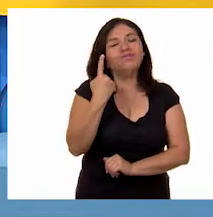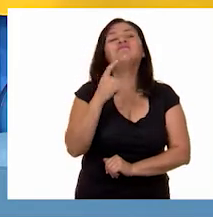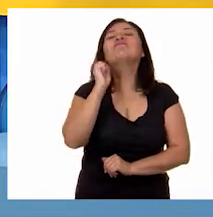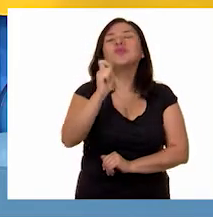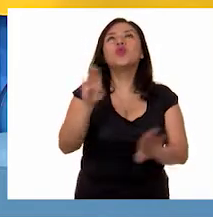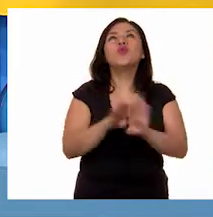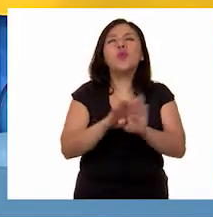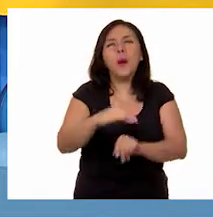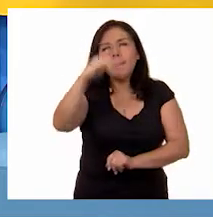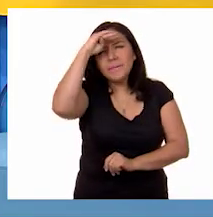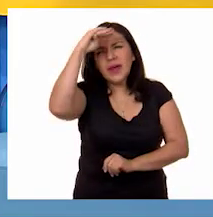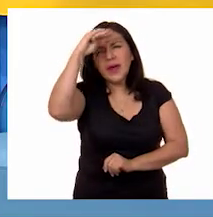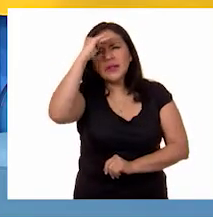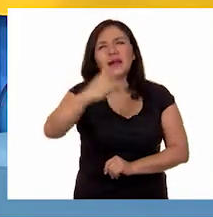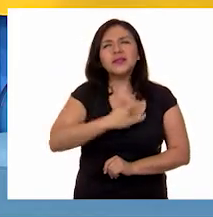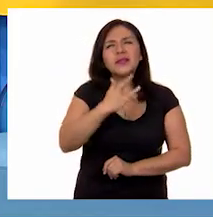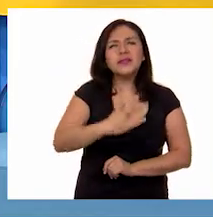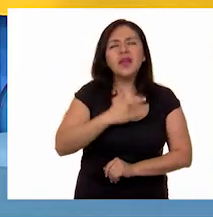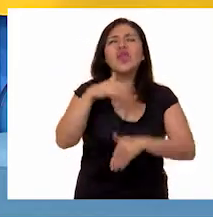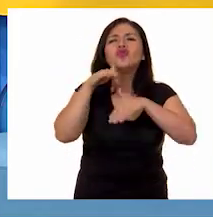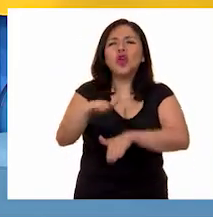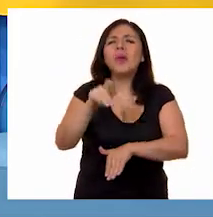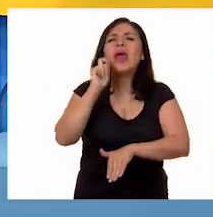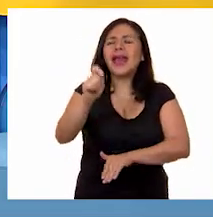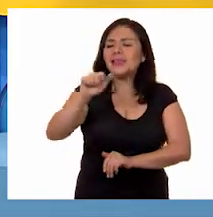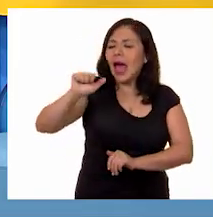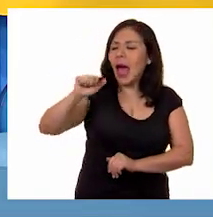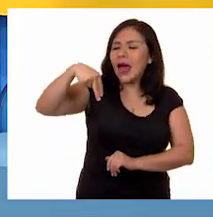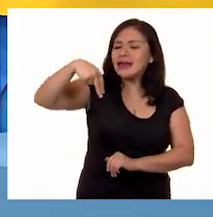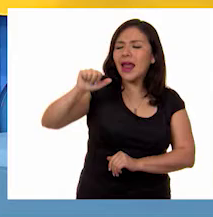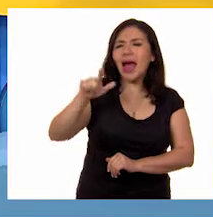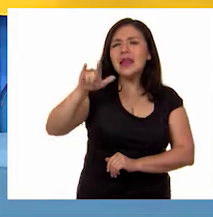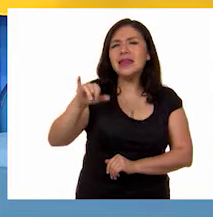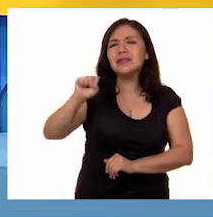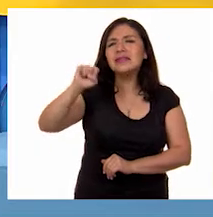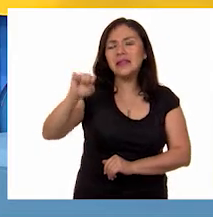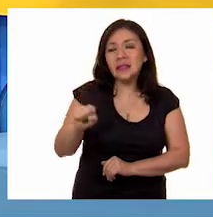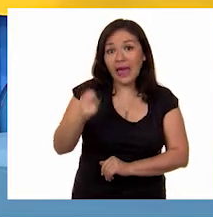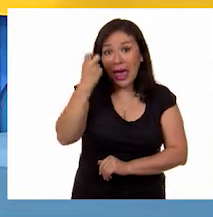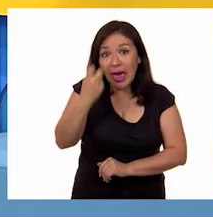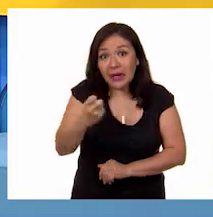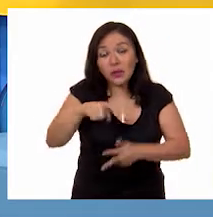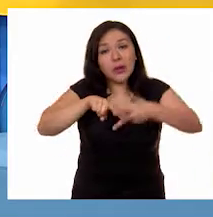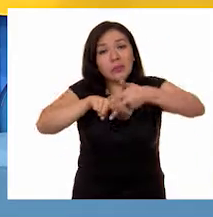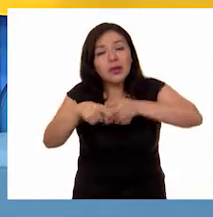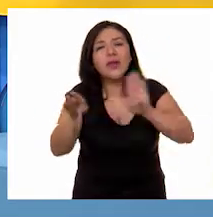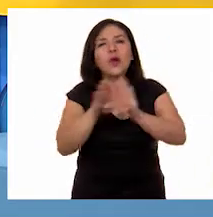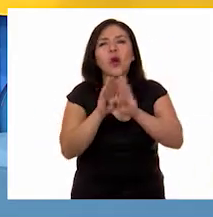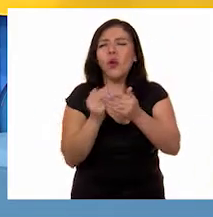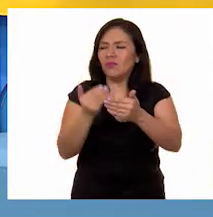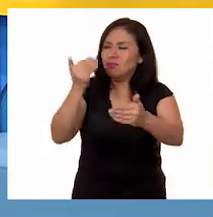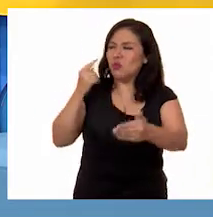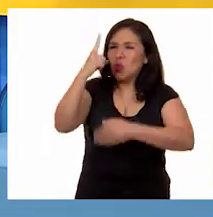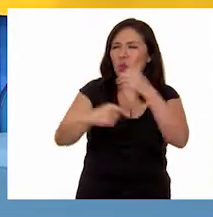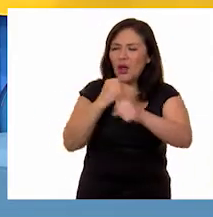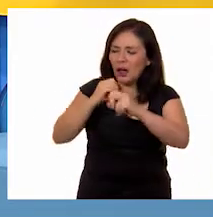bien reflexionaremos sobre qué es el análisis y a partir de lo que hemos trabajado a lo largo del ciclo